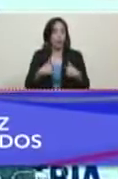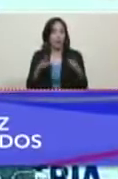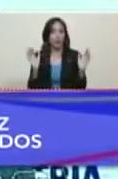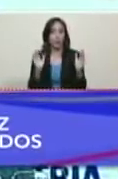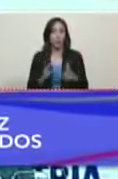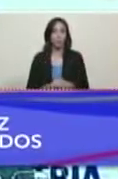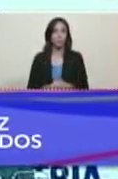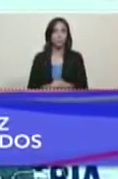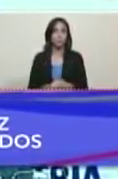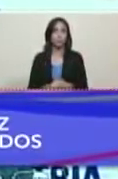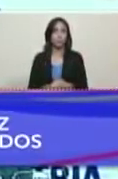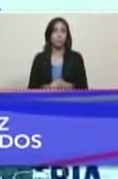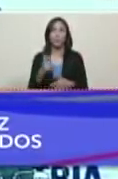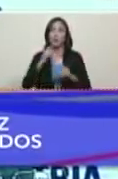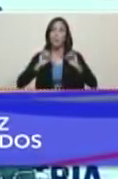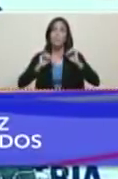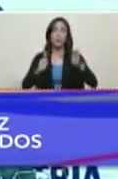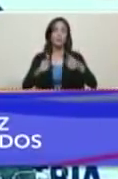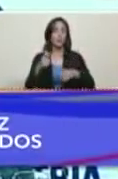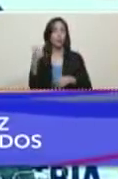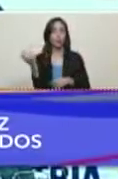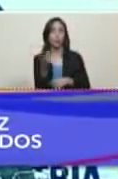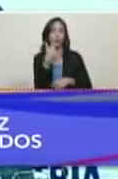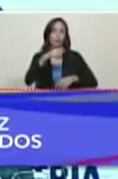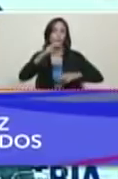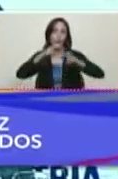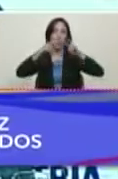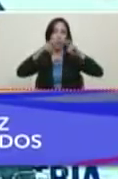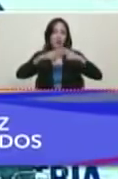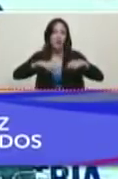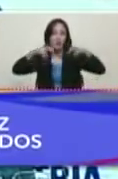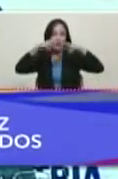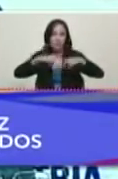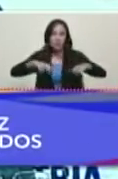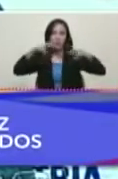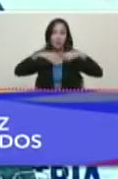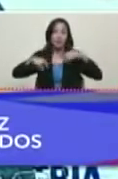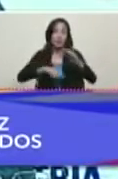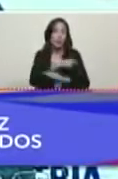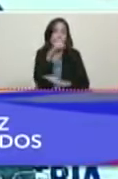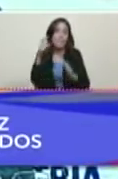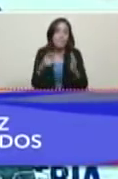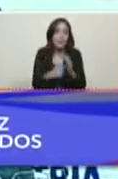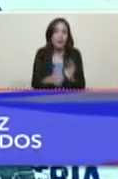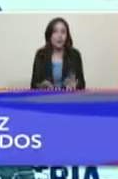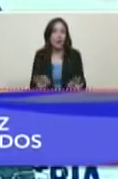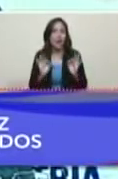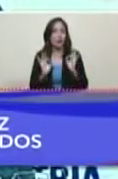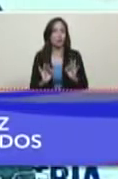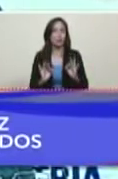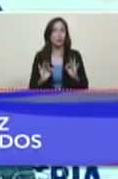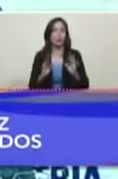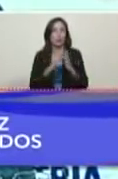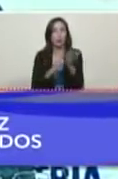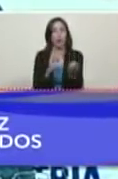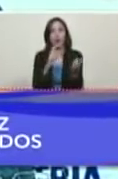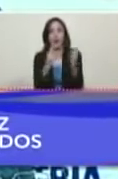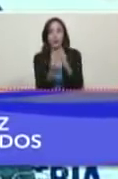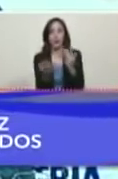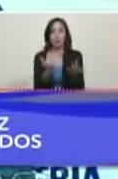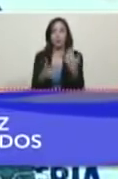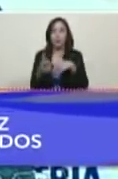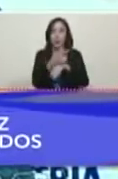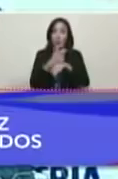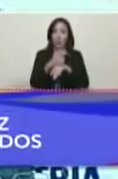República que iniciemos una revisión total, absoluta de las relaciones con el gobierno